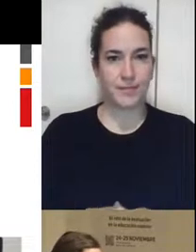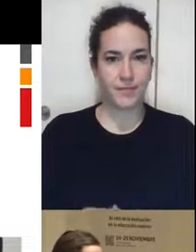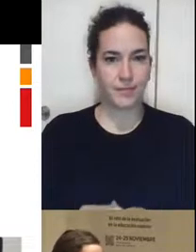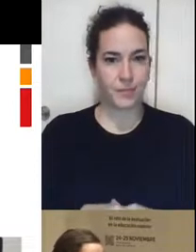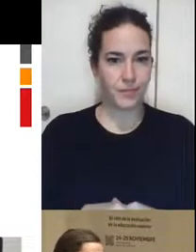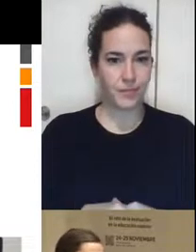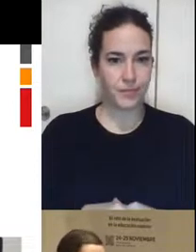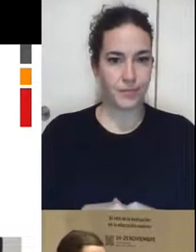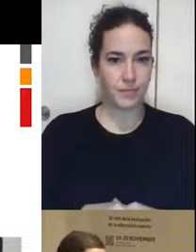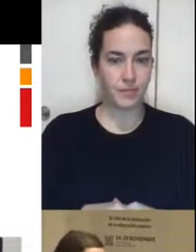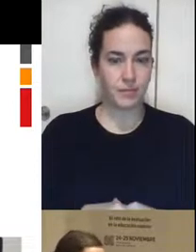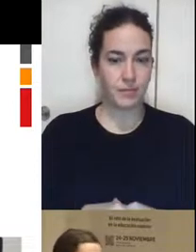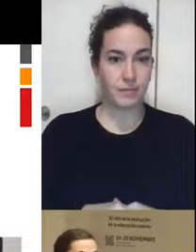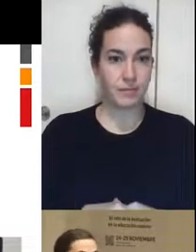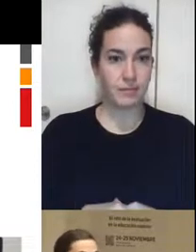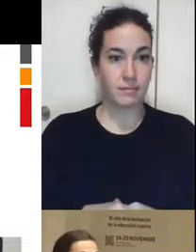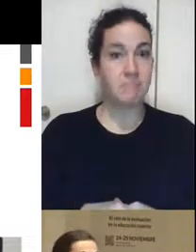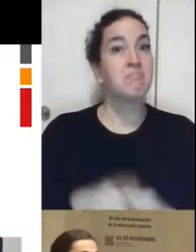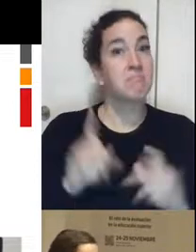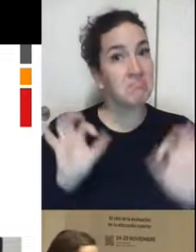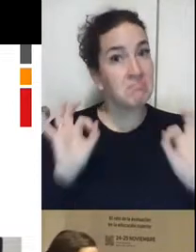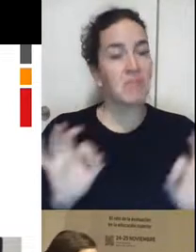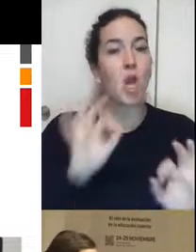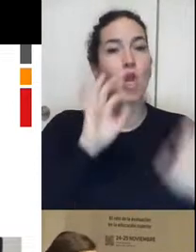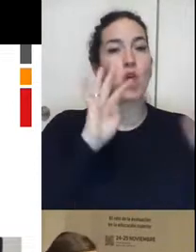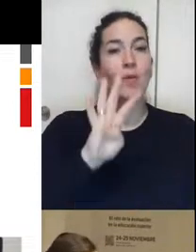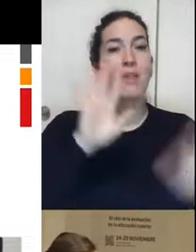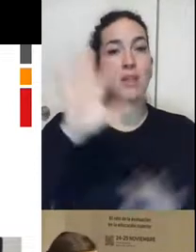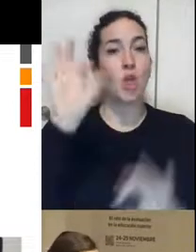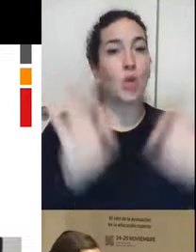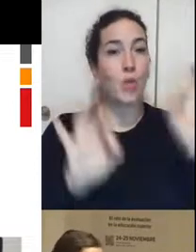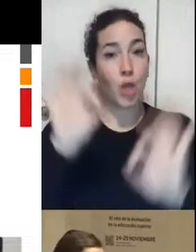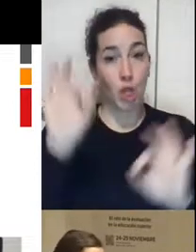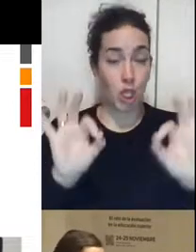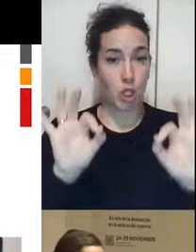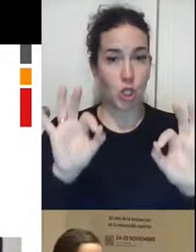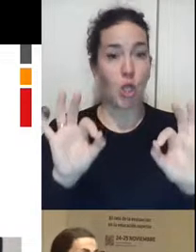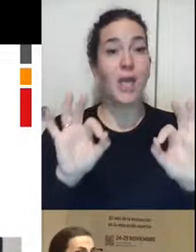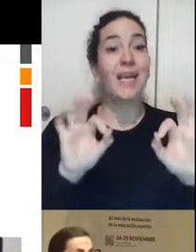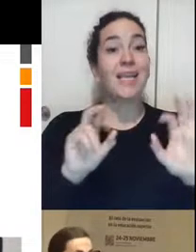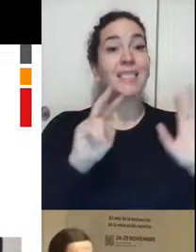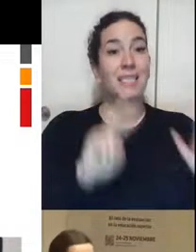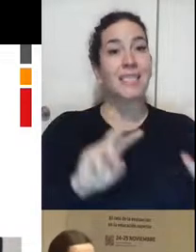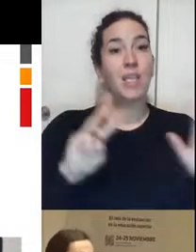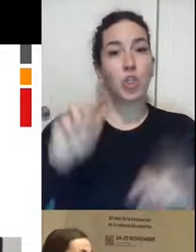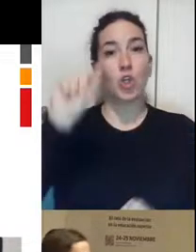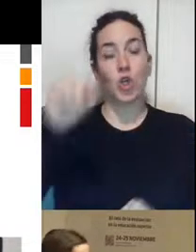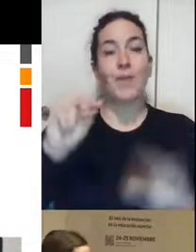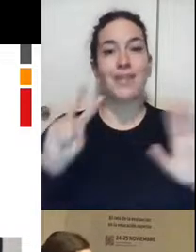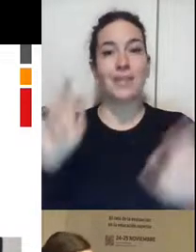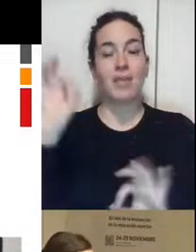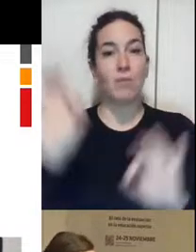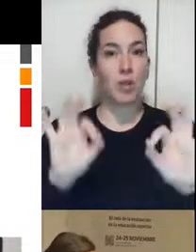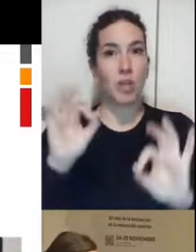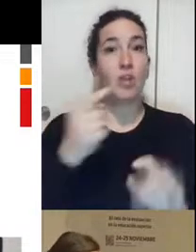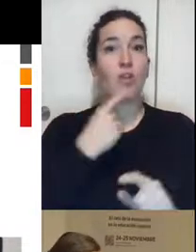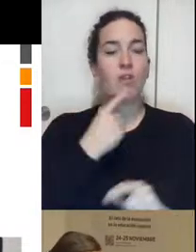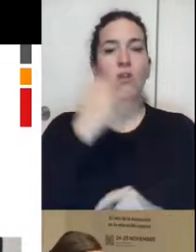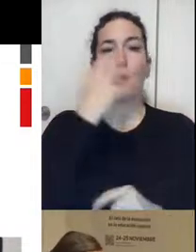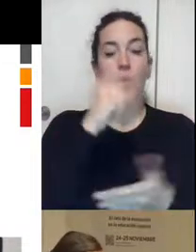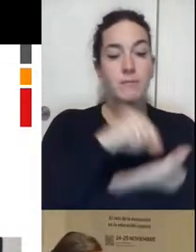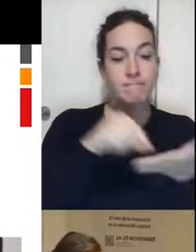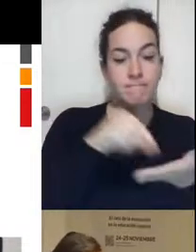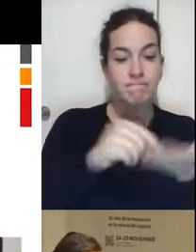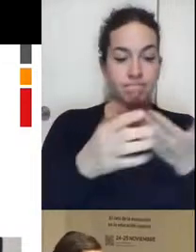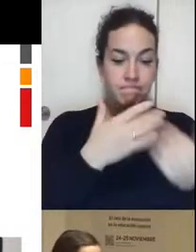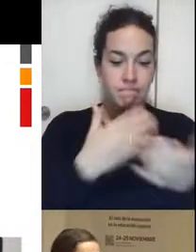Además, han confirmado en un 95% y un 78,7% que la escritura de cuentos y la realización de